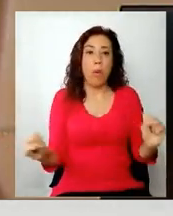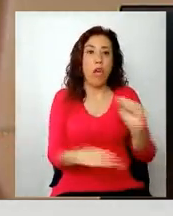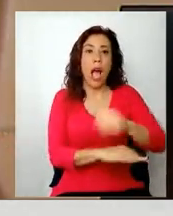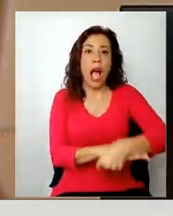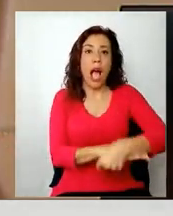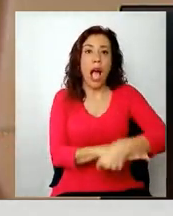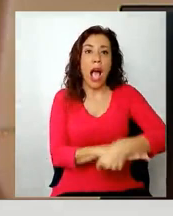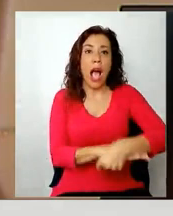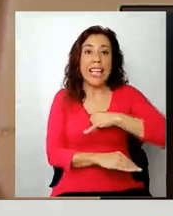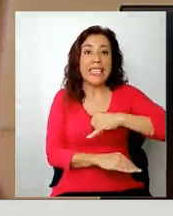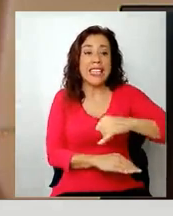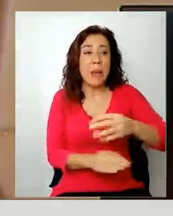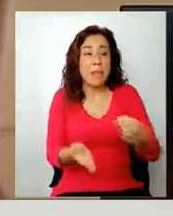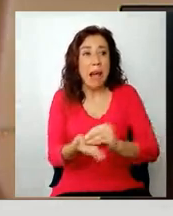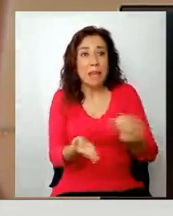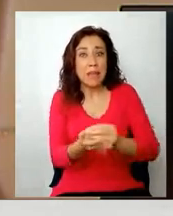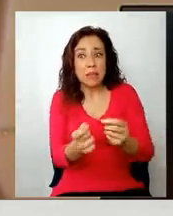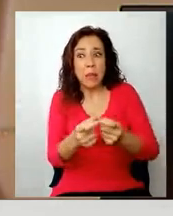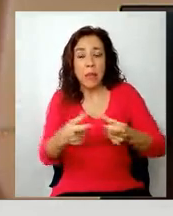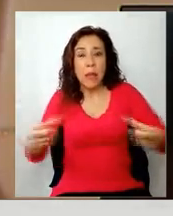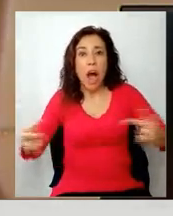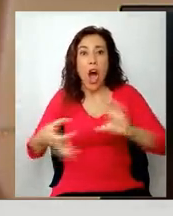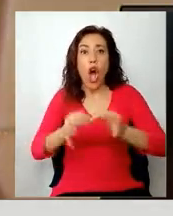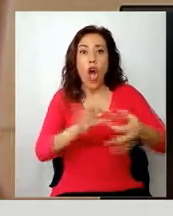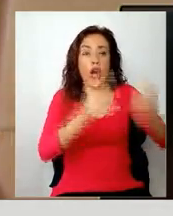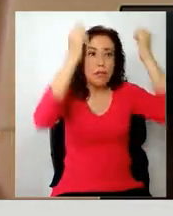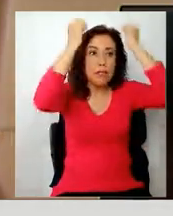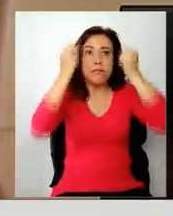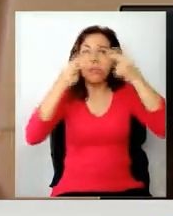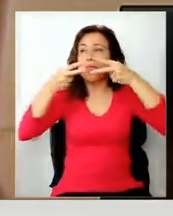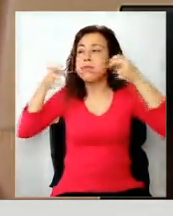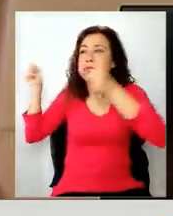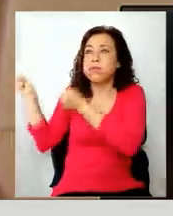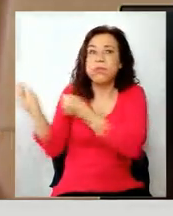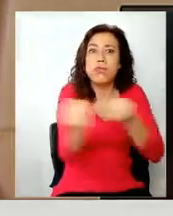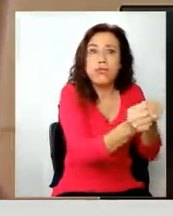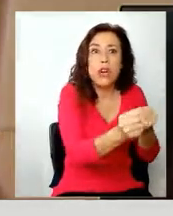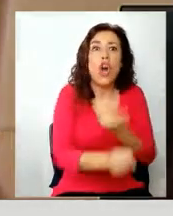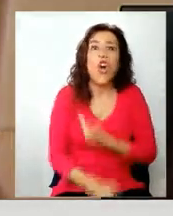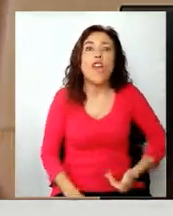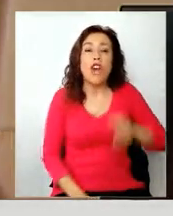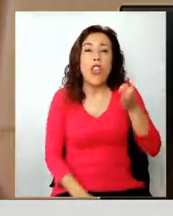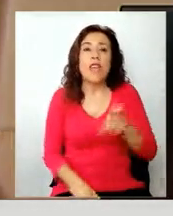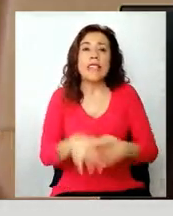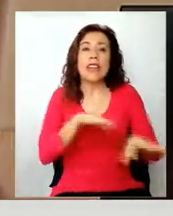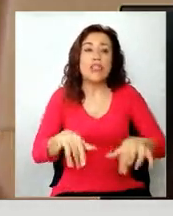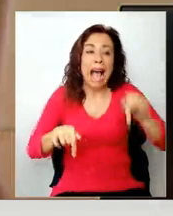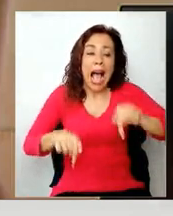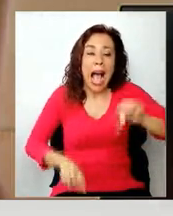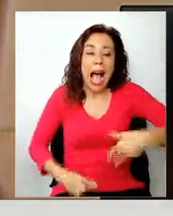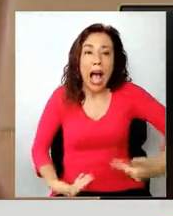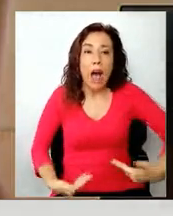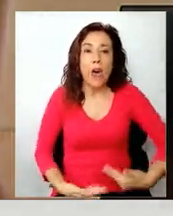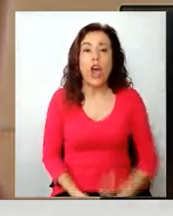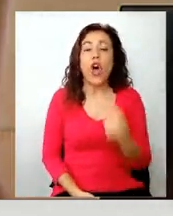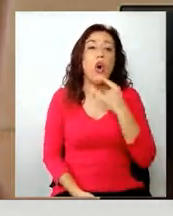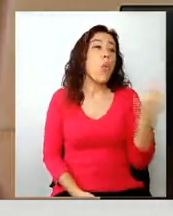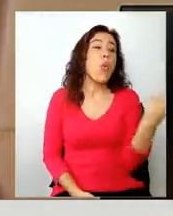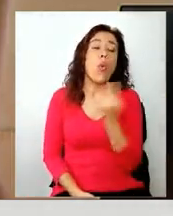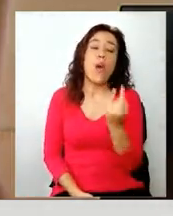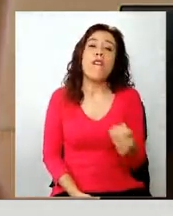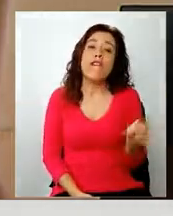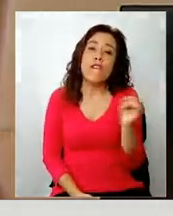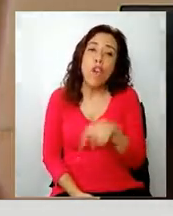multiplicando estas organizaciones terroristas el gobierno debe actuar ya es urgente volver a restablecer